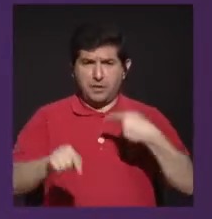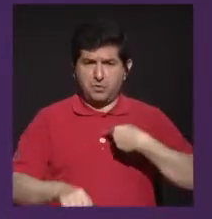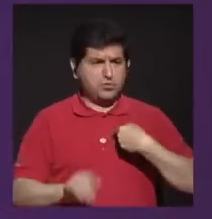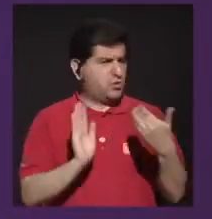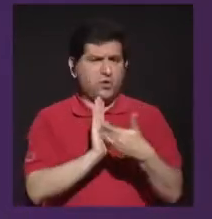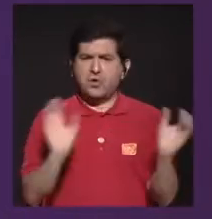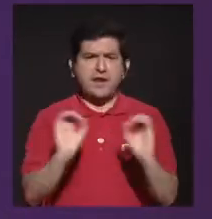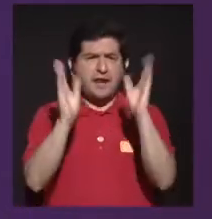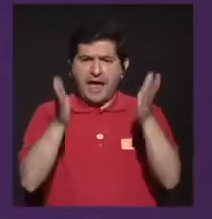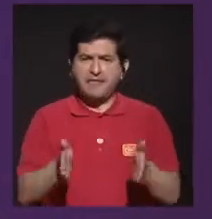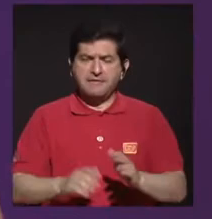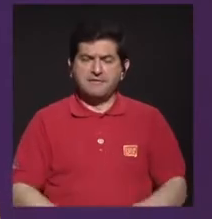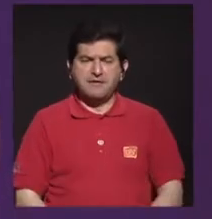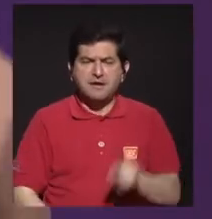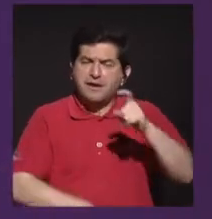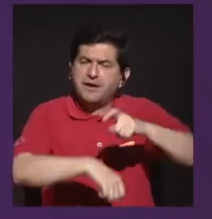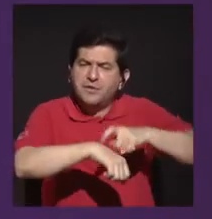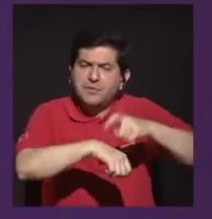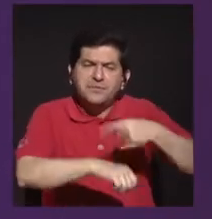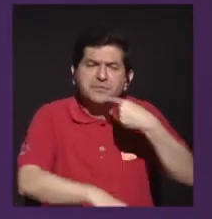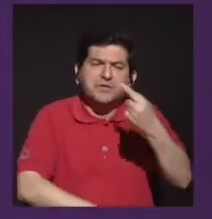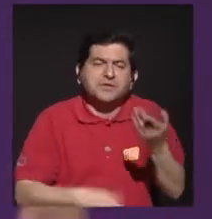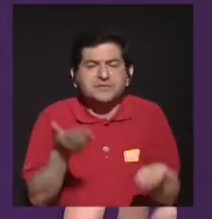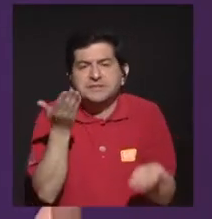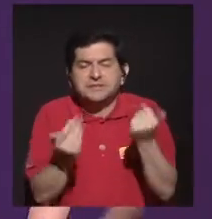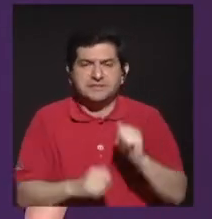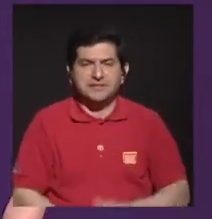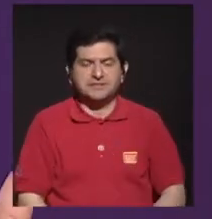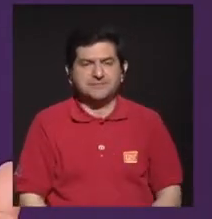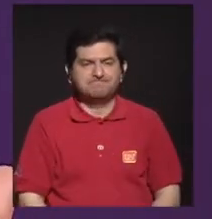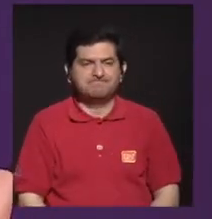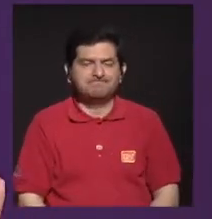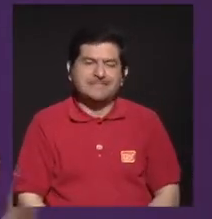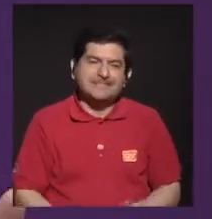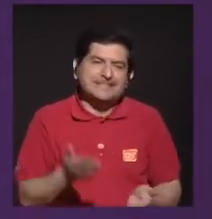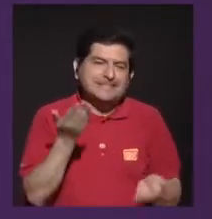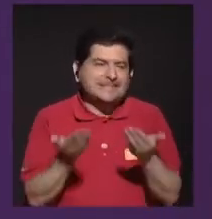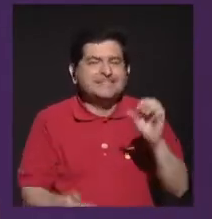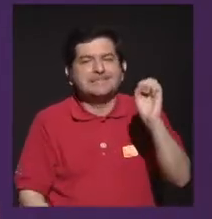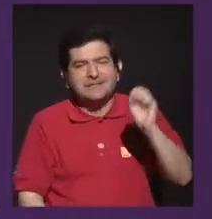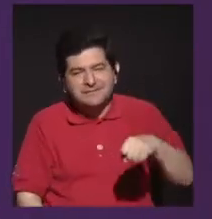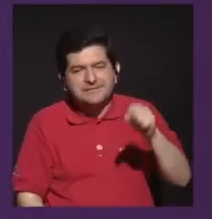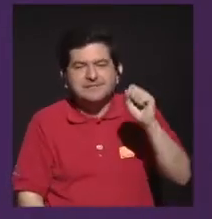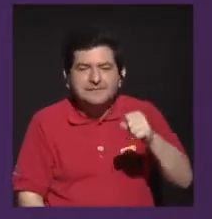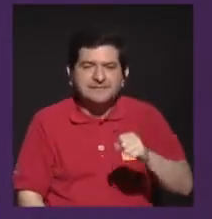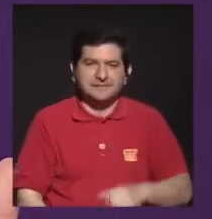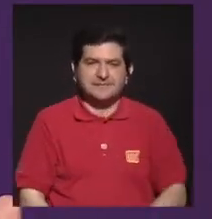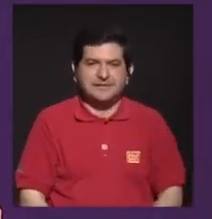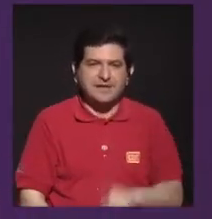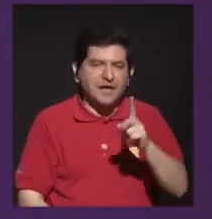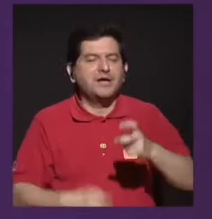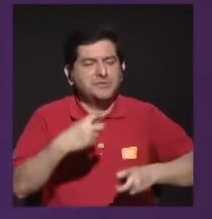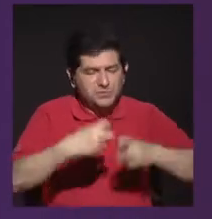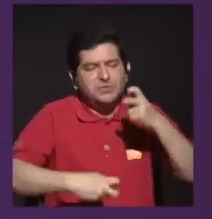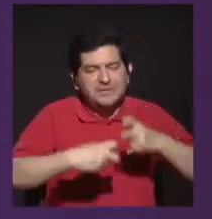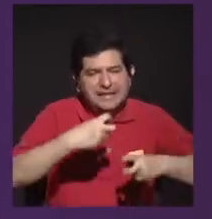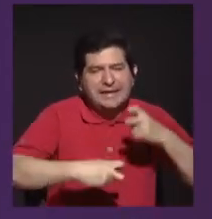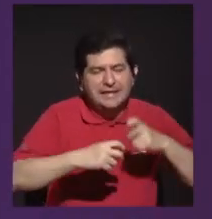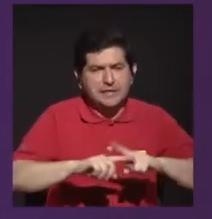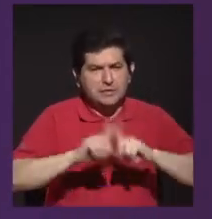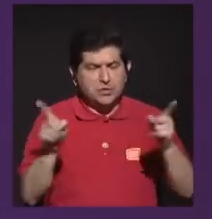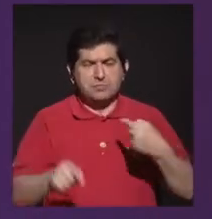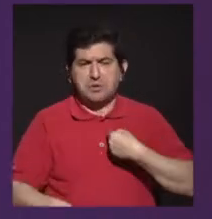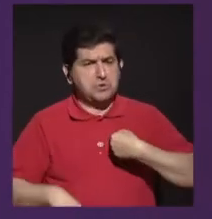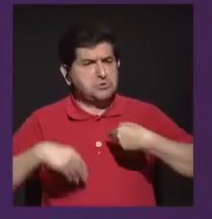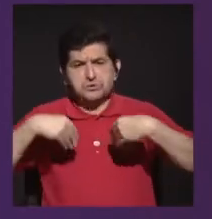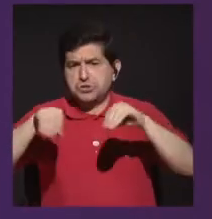nadie. En algún momento decía, bueno, sí, es un delito, pero si no lo